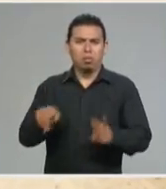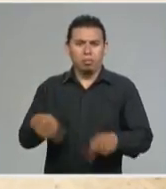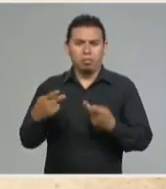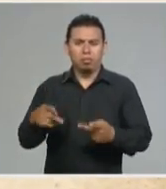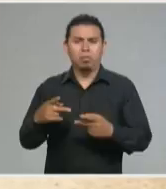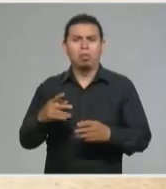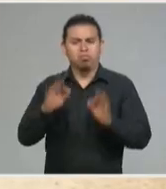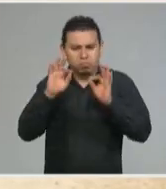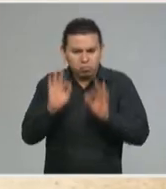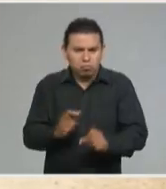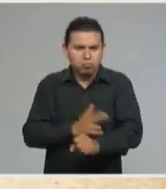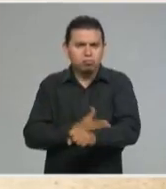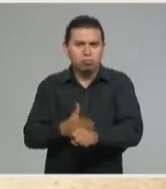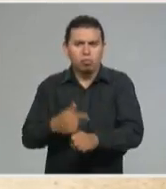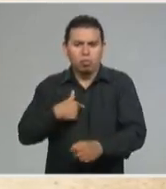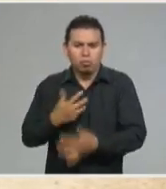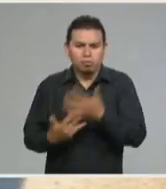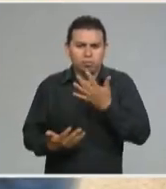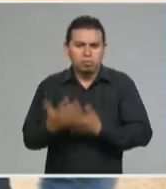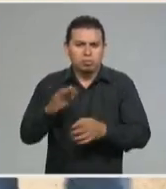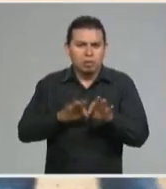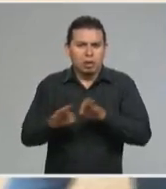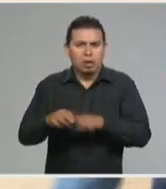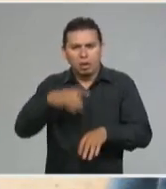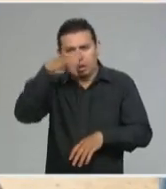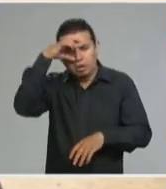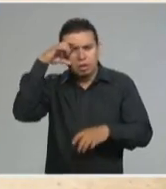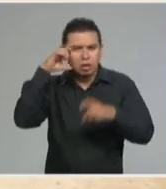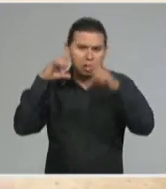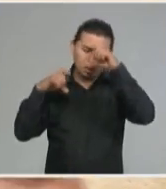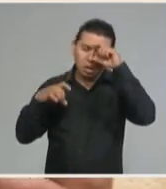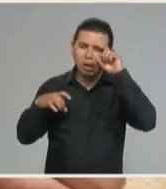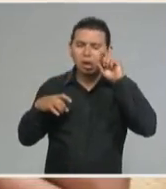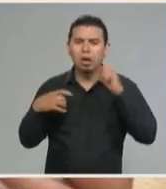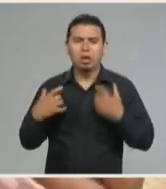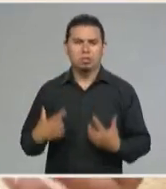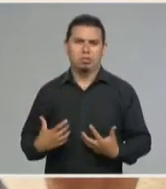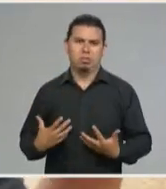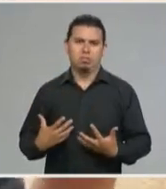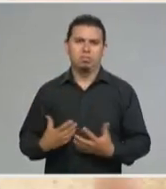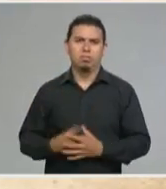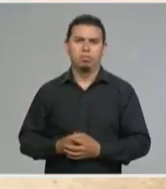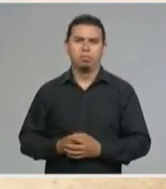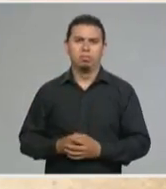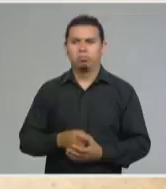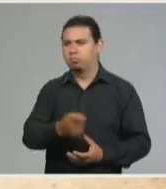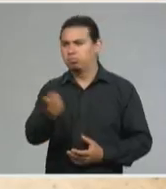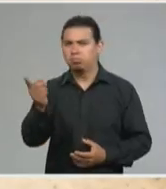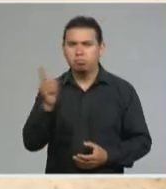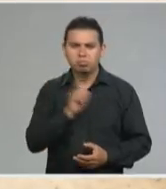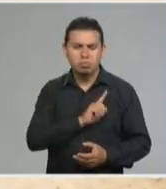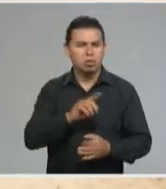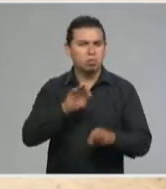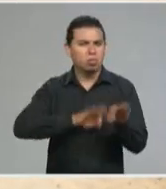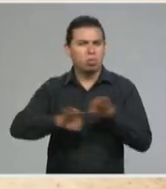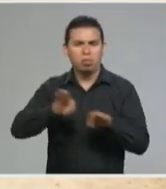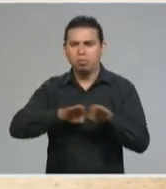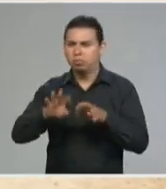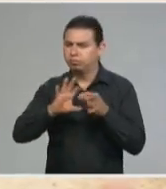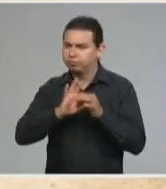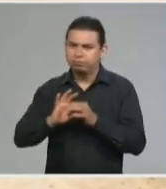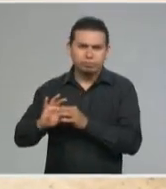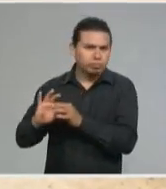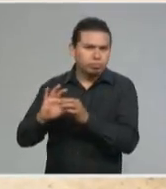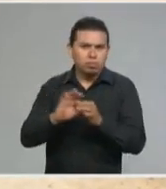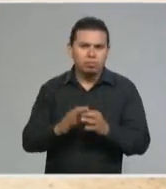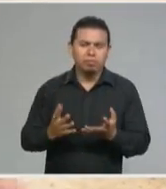honestamente, que somos productores de nuestro estado de Oaxaca. Es la inconformidad de, de todos los productores de la Sierra Norte,